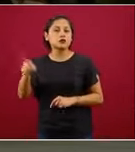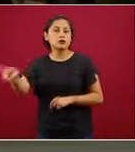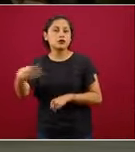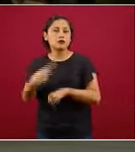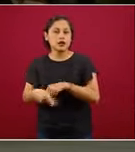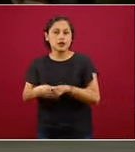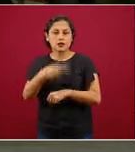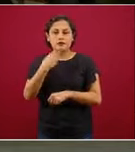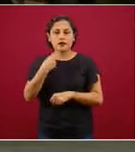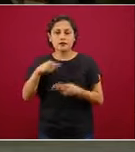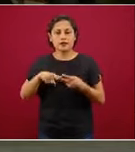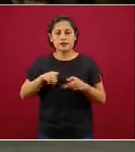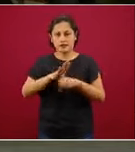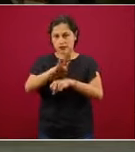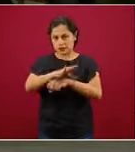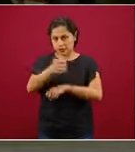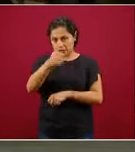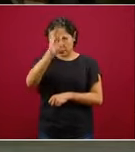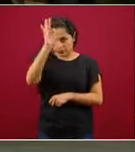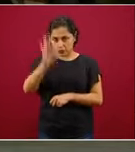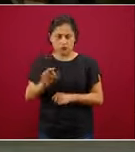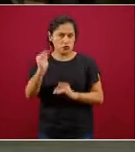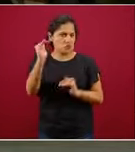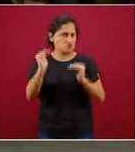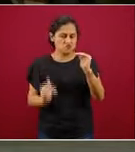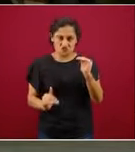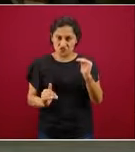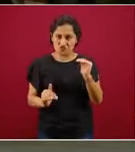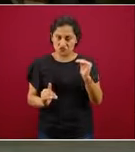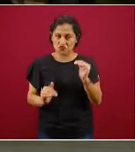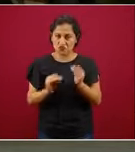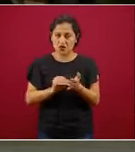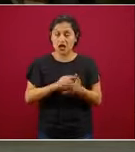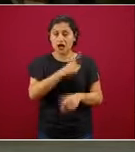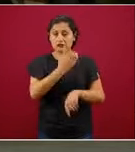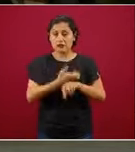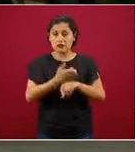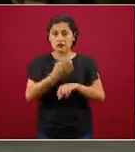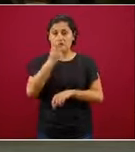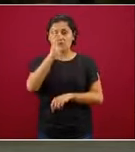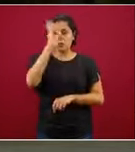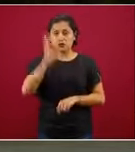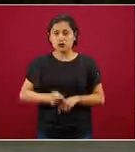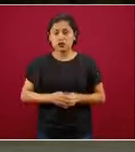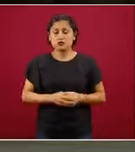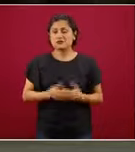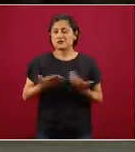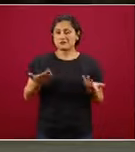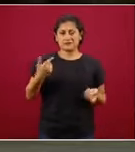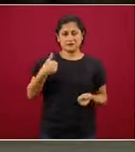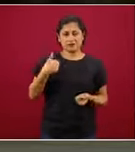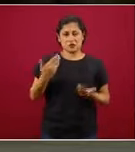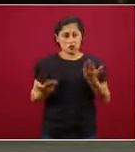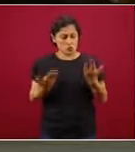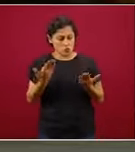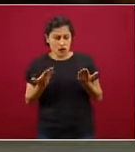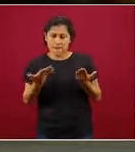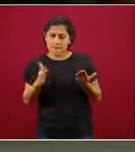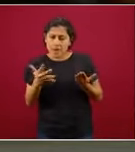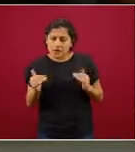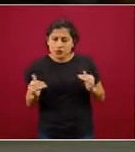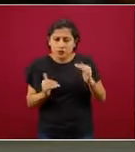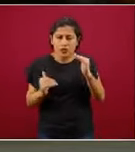diabetes, Brasil el 6%, mucho menor todavía, y Estados Unidos 3%. Más o menos el que se puede comparar es Rusia, que tiene